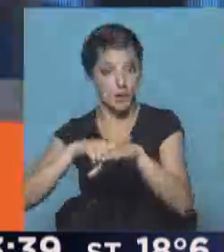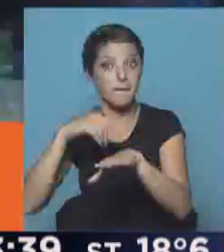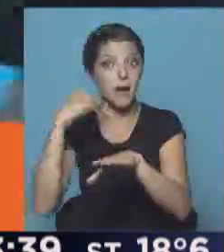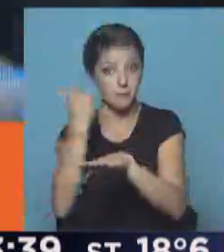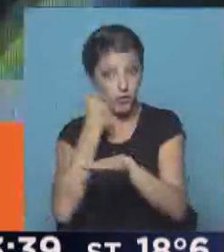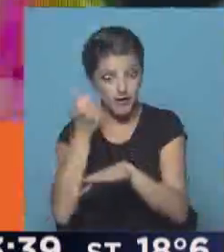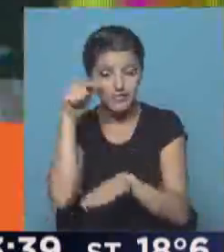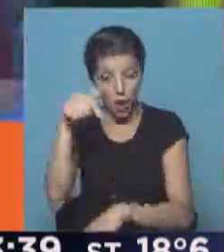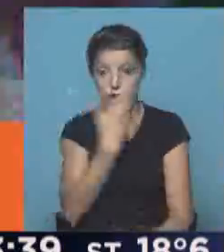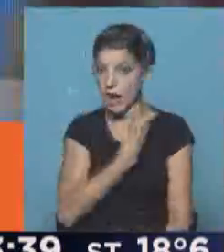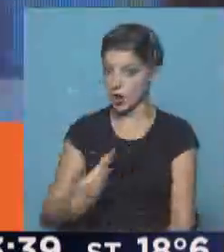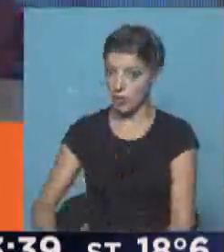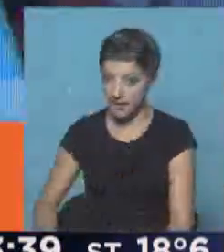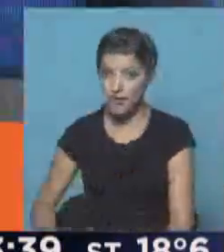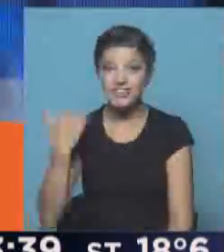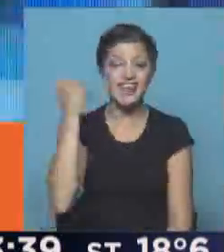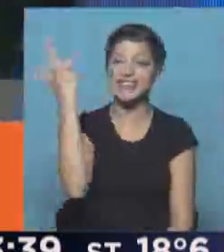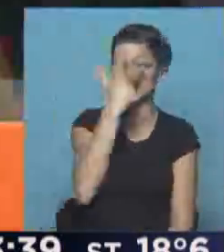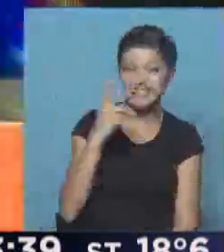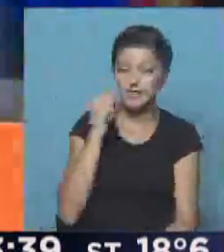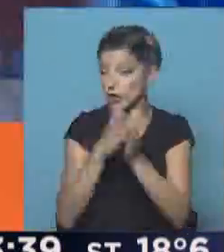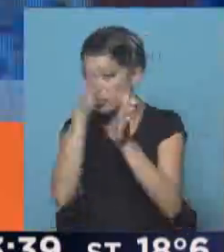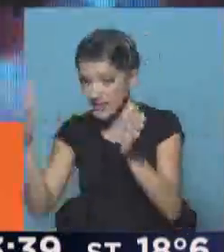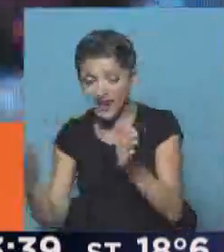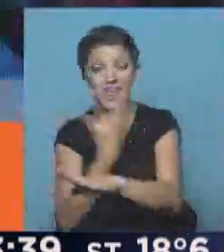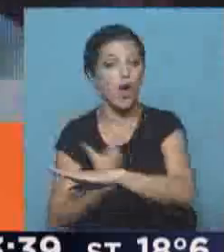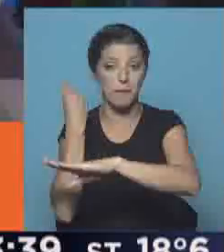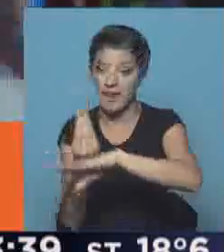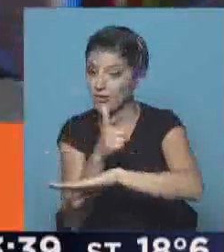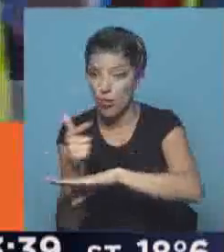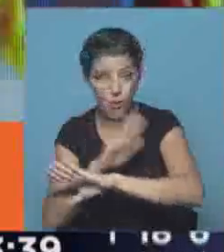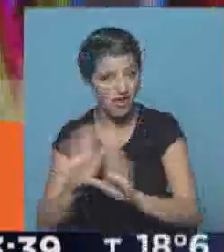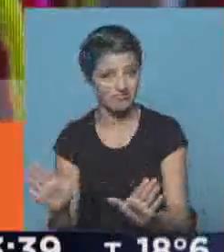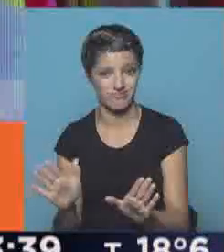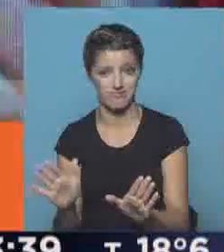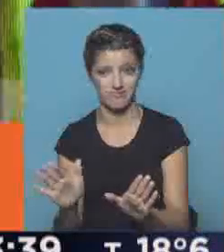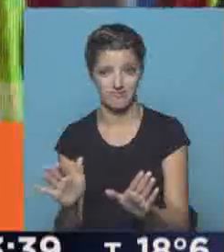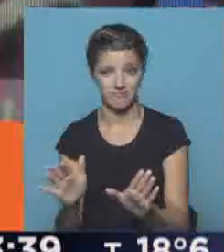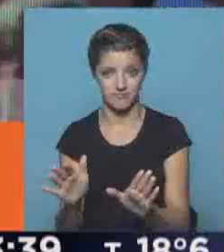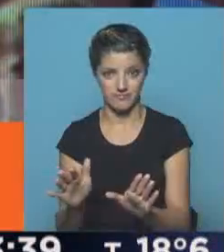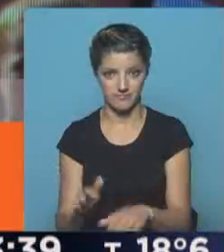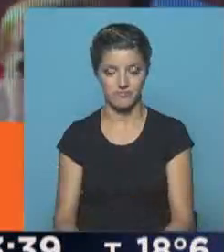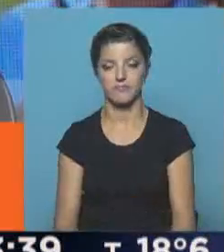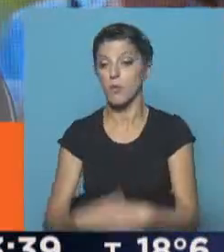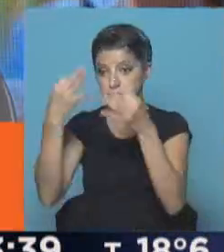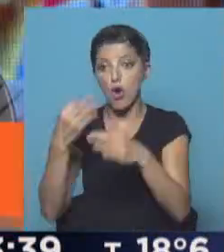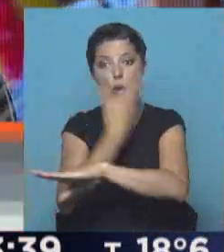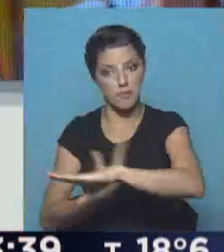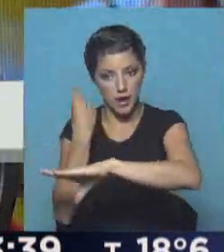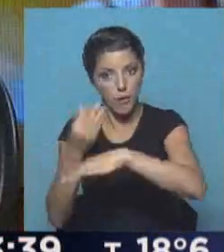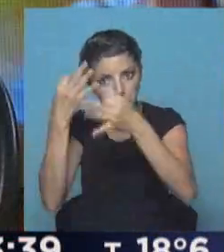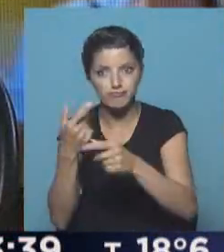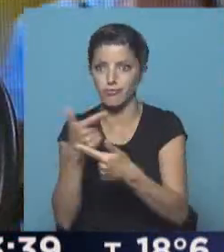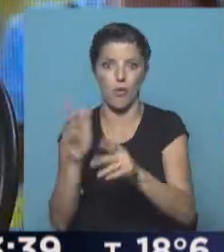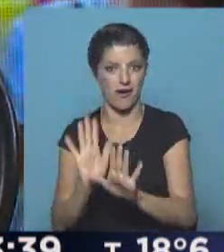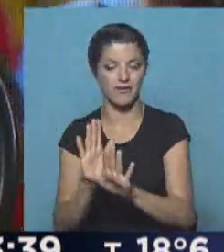que hoy cumple 300 días. Es decir, hace 300 días que España no tiene gobierno en ejercicio. Nos estamos yendo